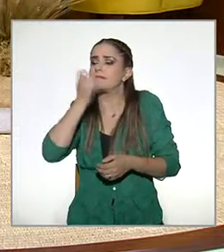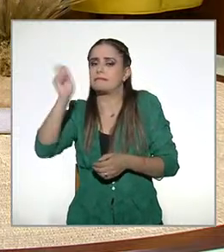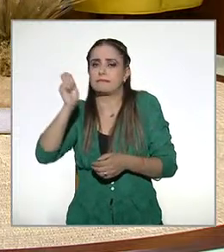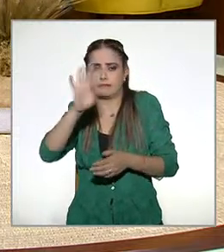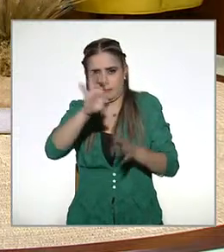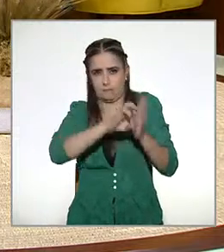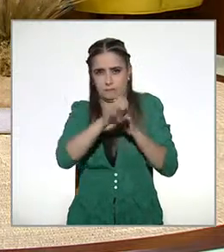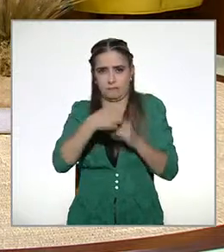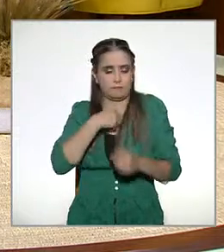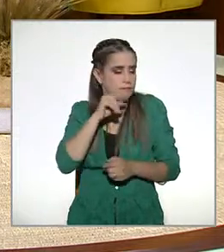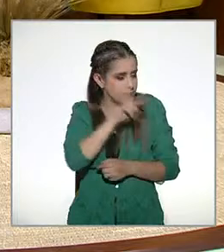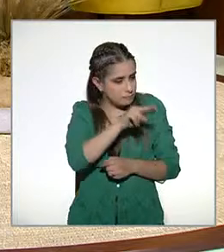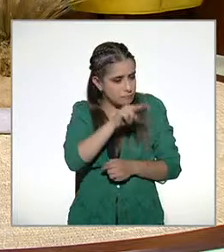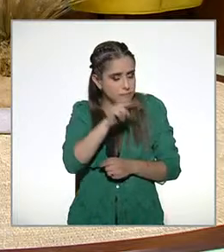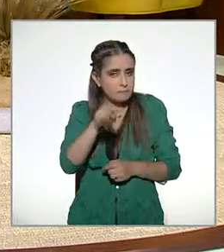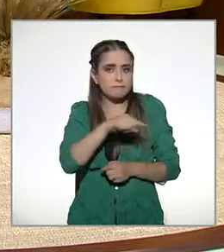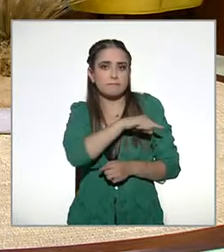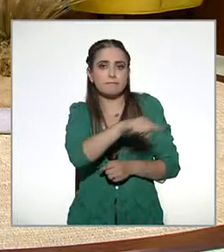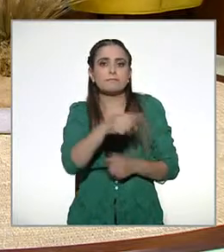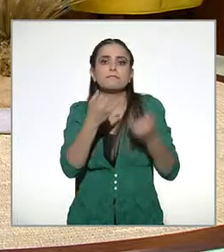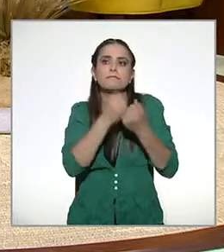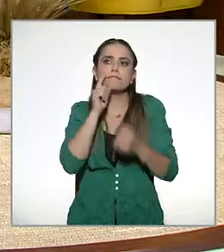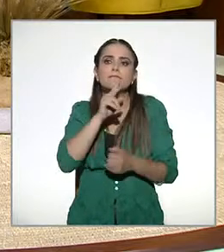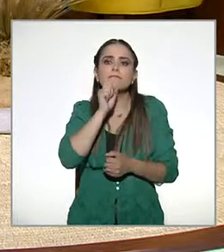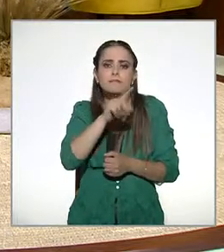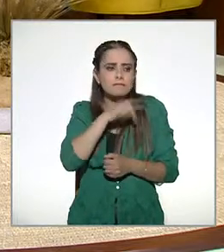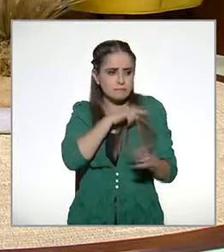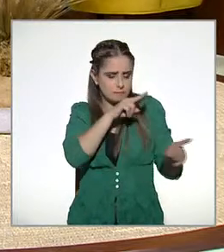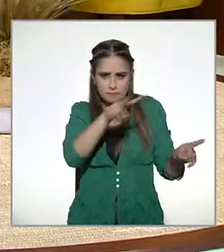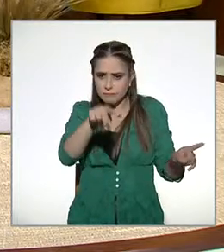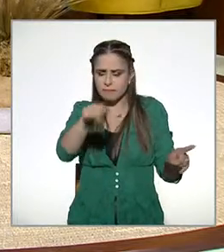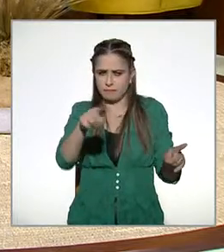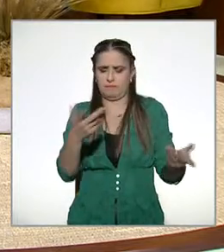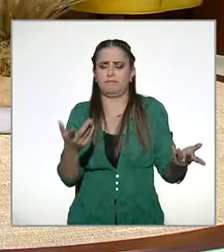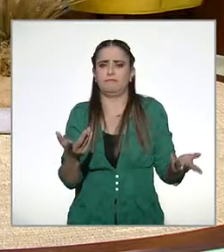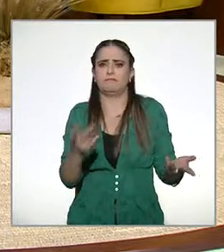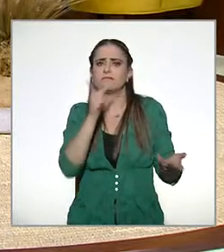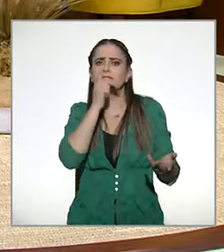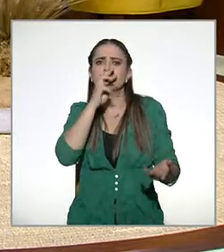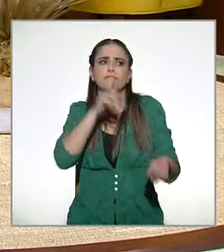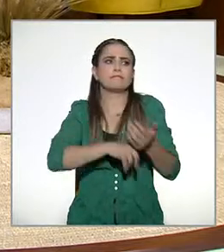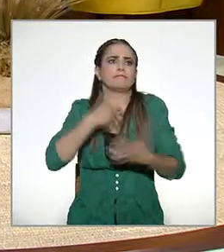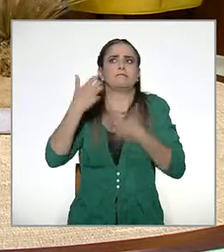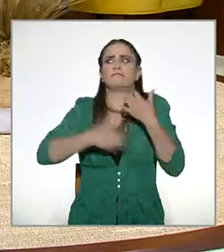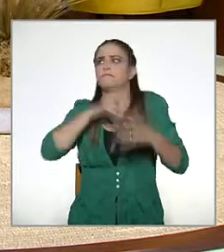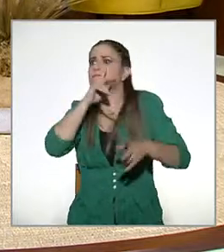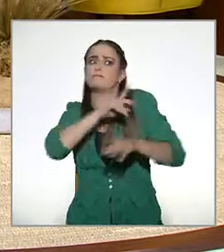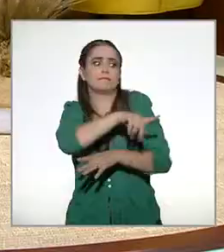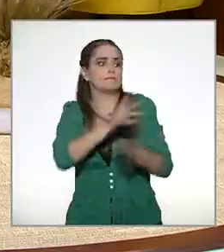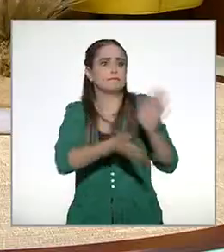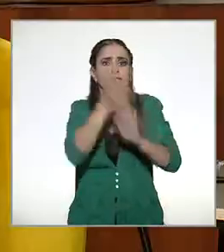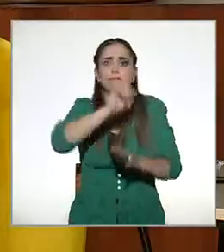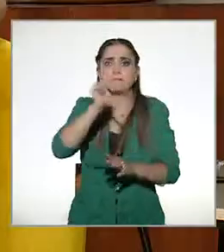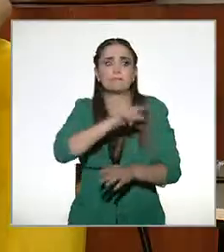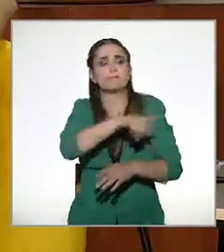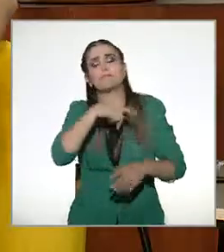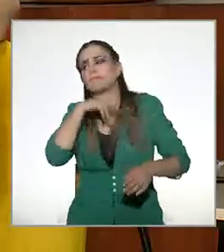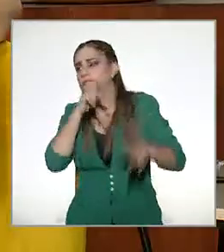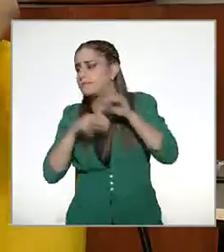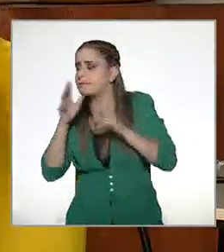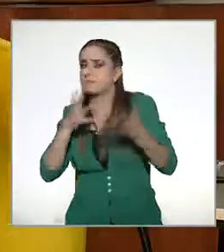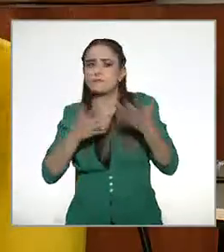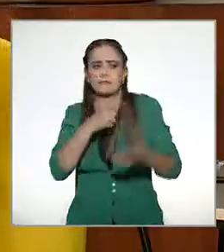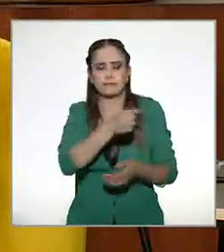me ha tocado ver es por la sobre reacción también de parte de los papás de no salgas es que si salimos es que